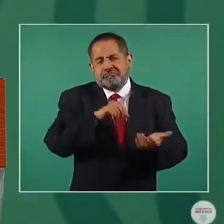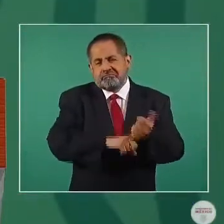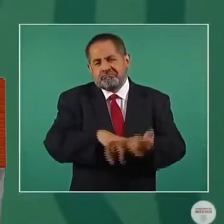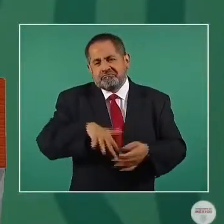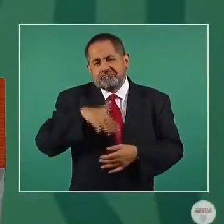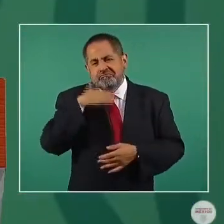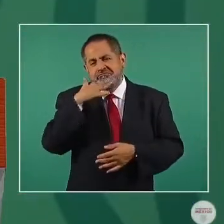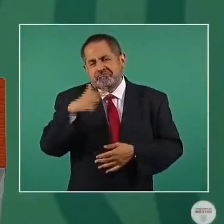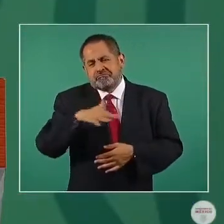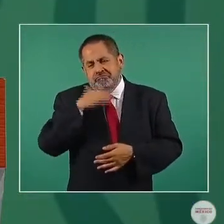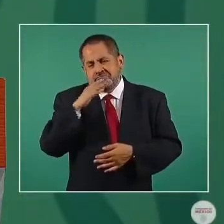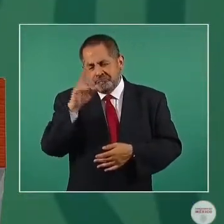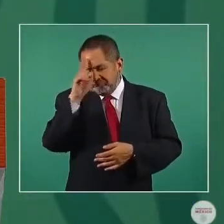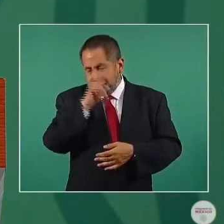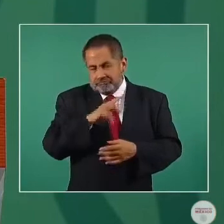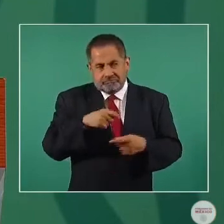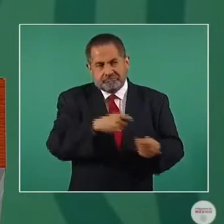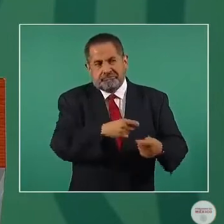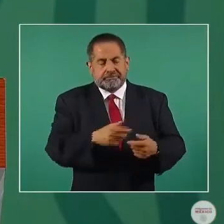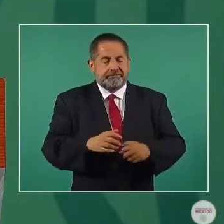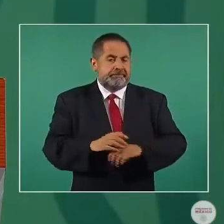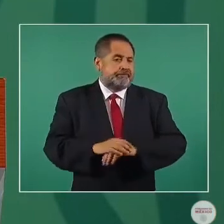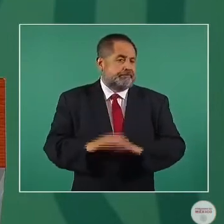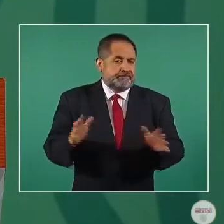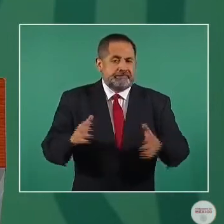corrupción. Entonces ahora